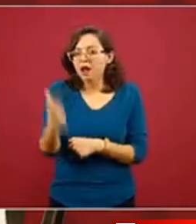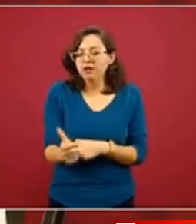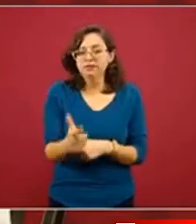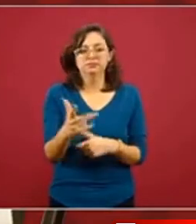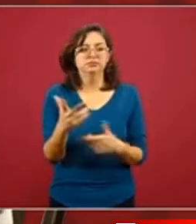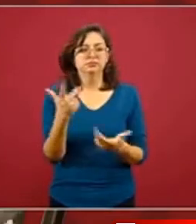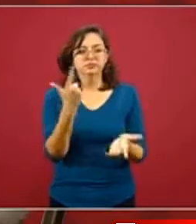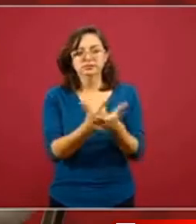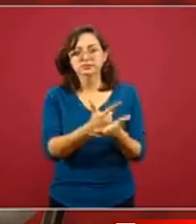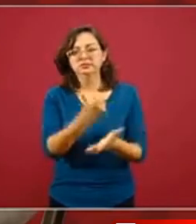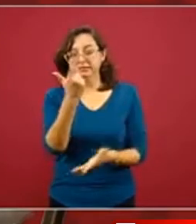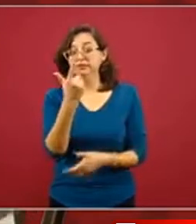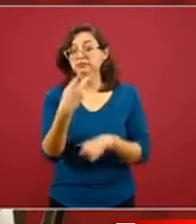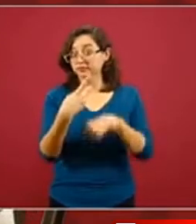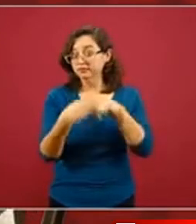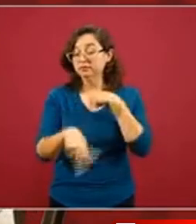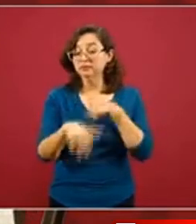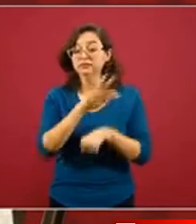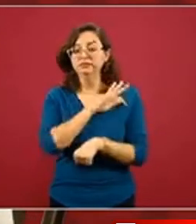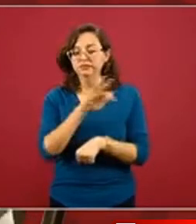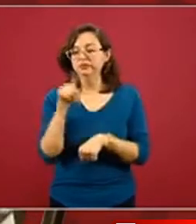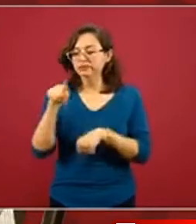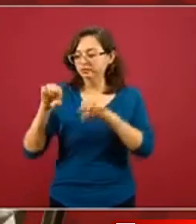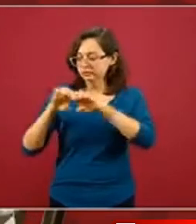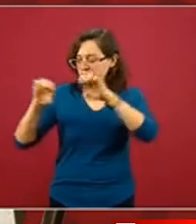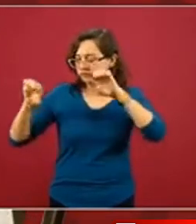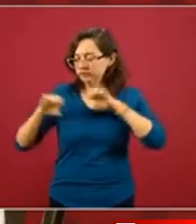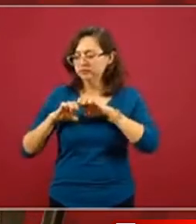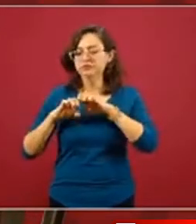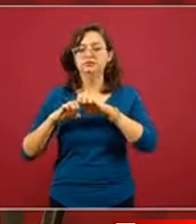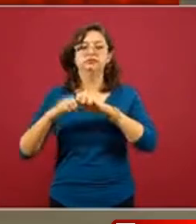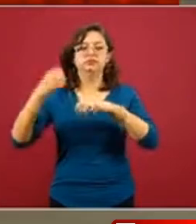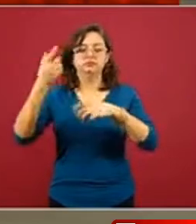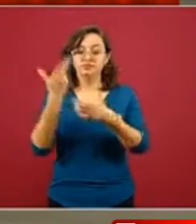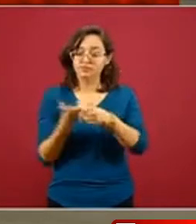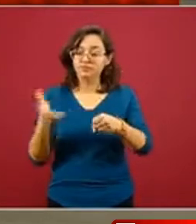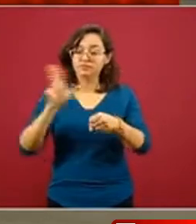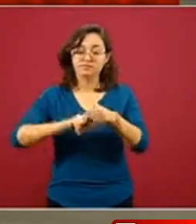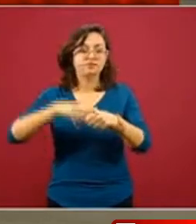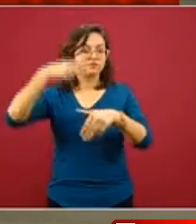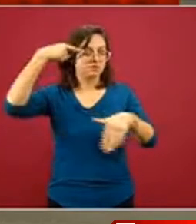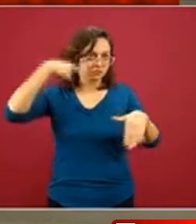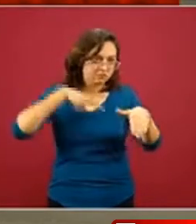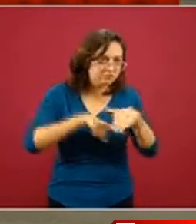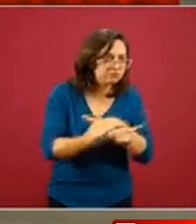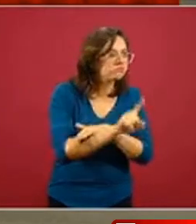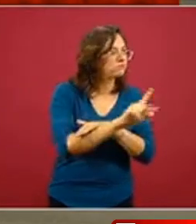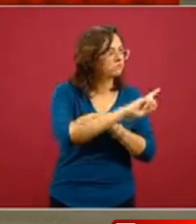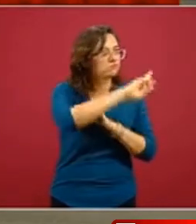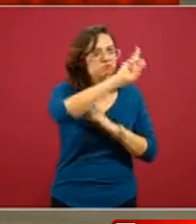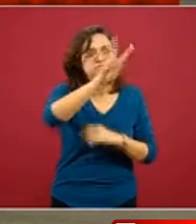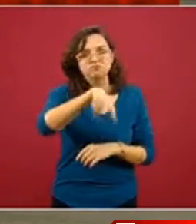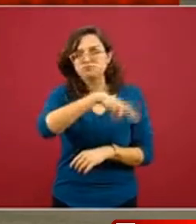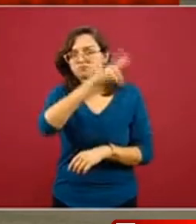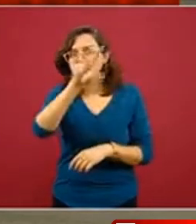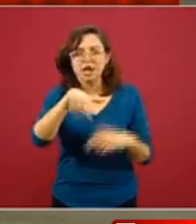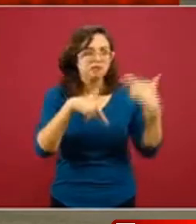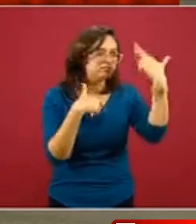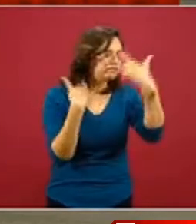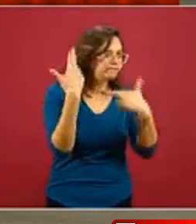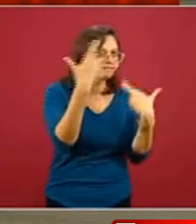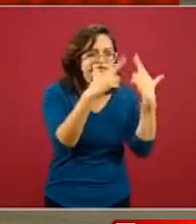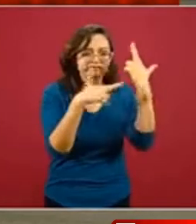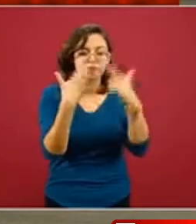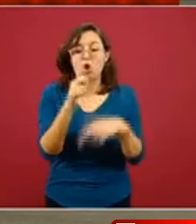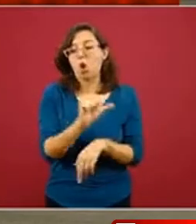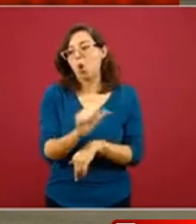inmediato, checa lo que tiene que checar, tienen un protocolo de seguridad, y hay otra brigada de seguridad y